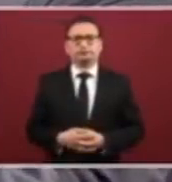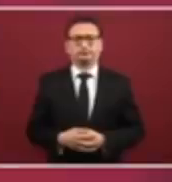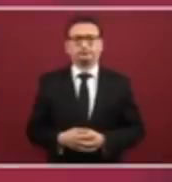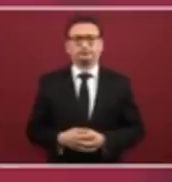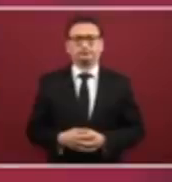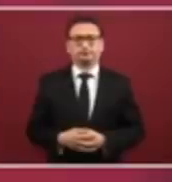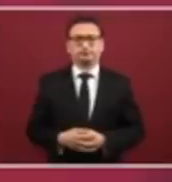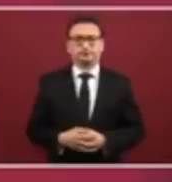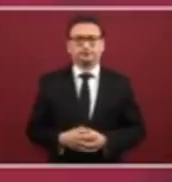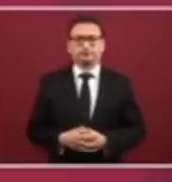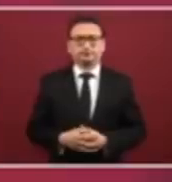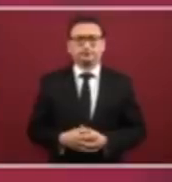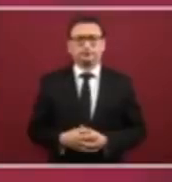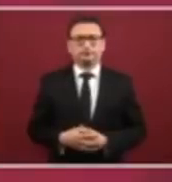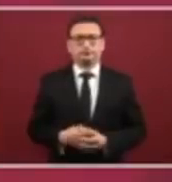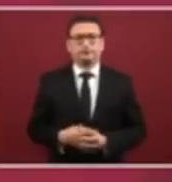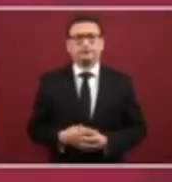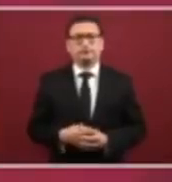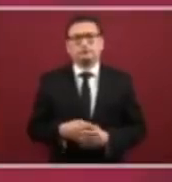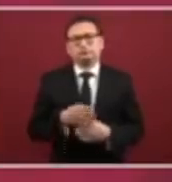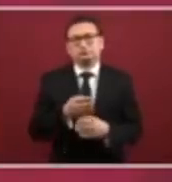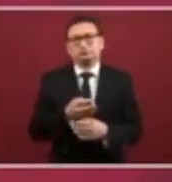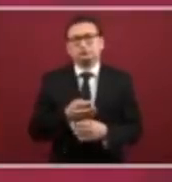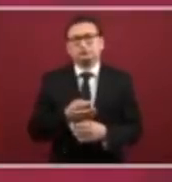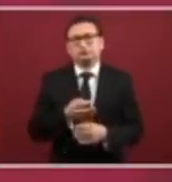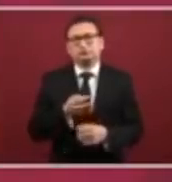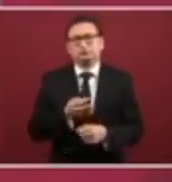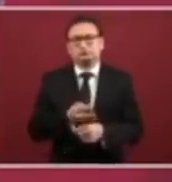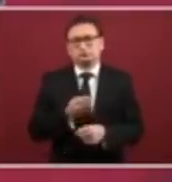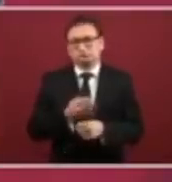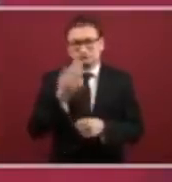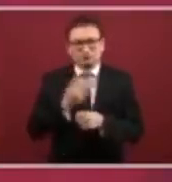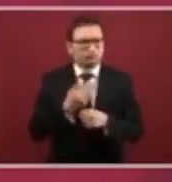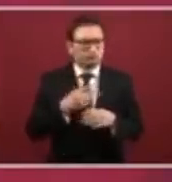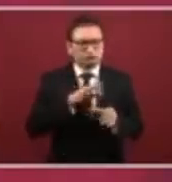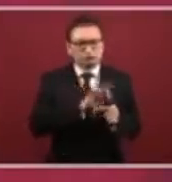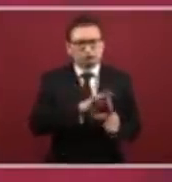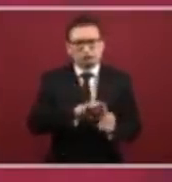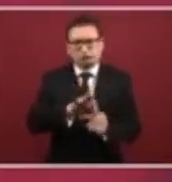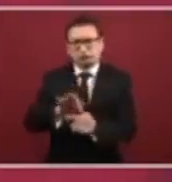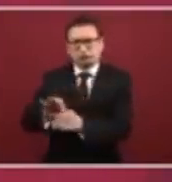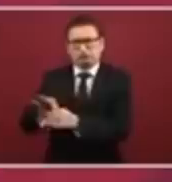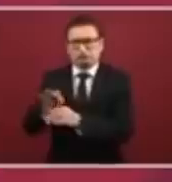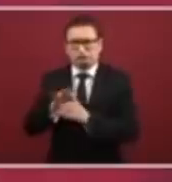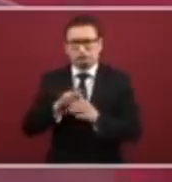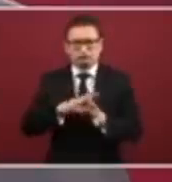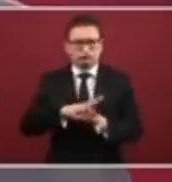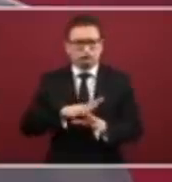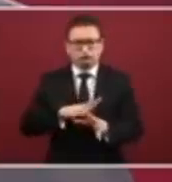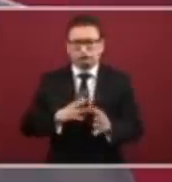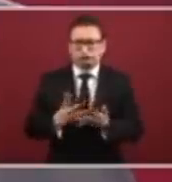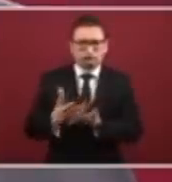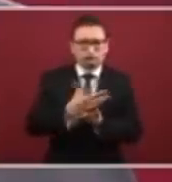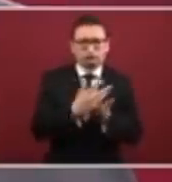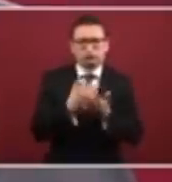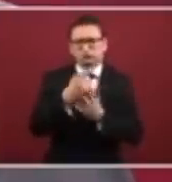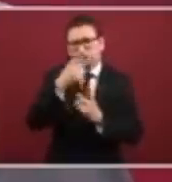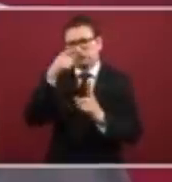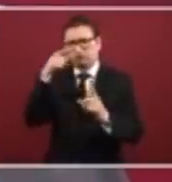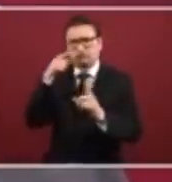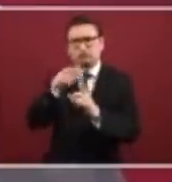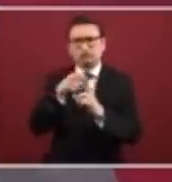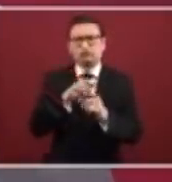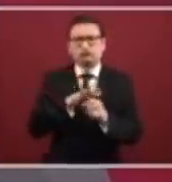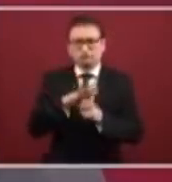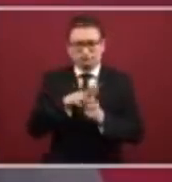se están obteniendo los votos para que